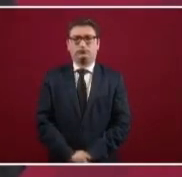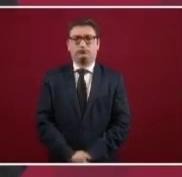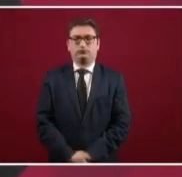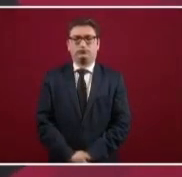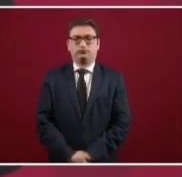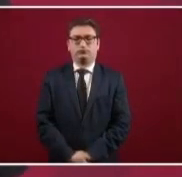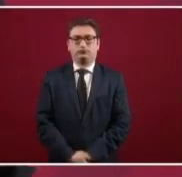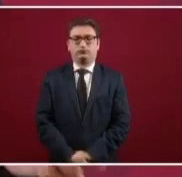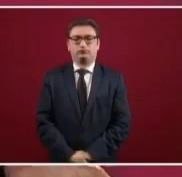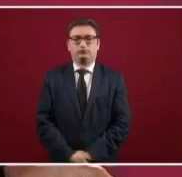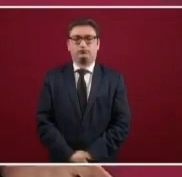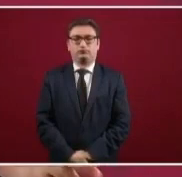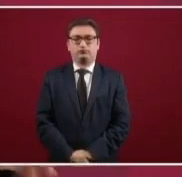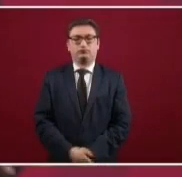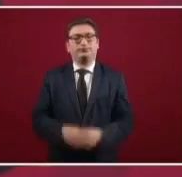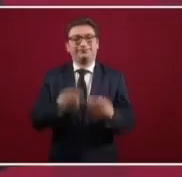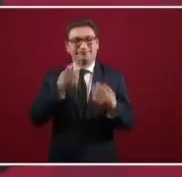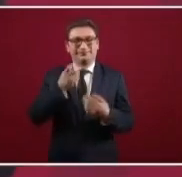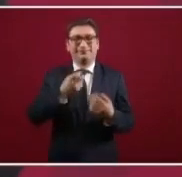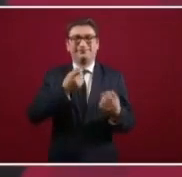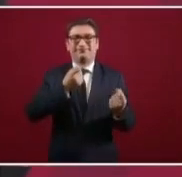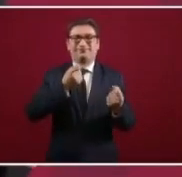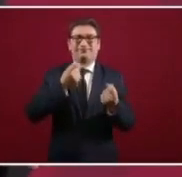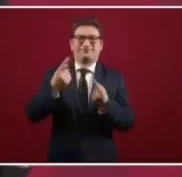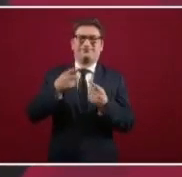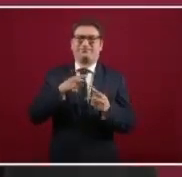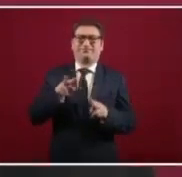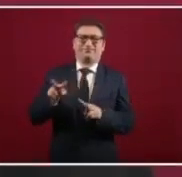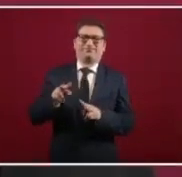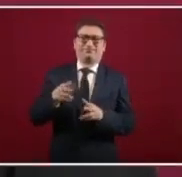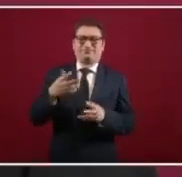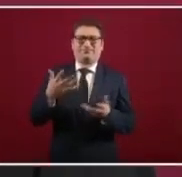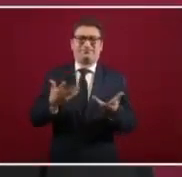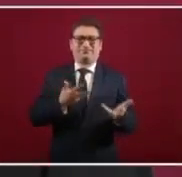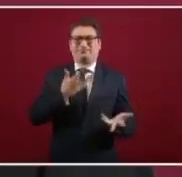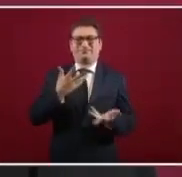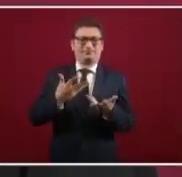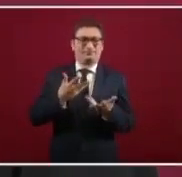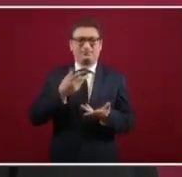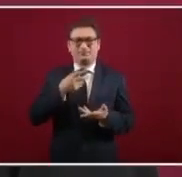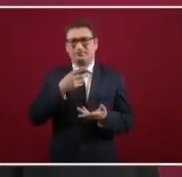entonces hay quienes dan pues desconcertados